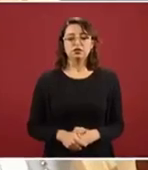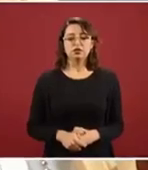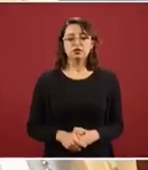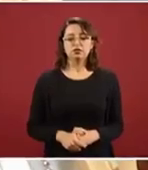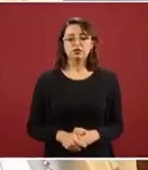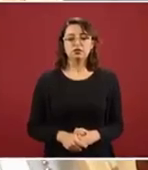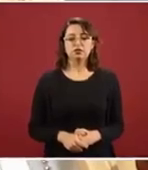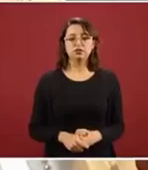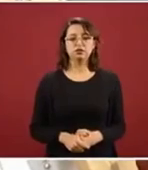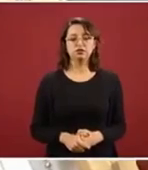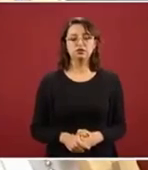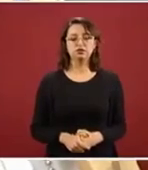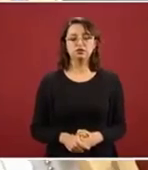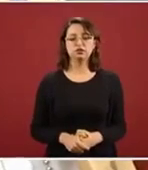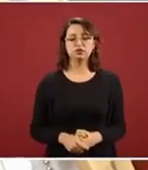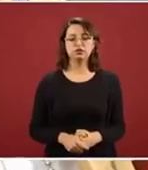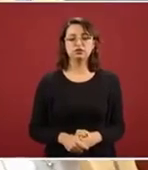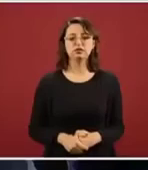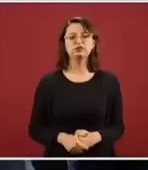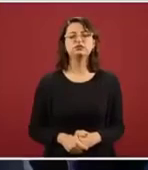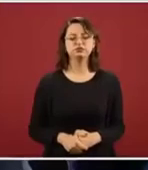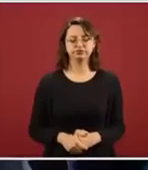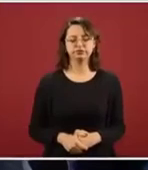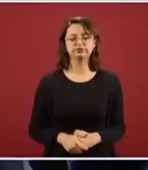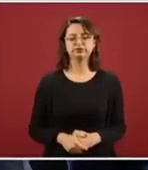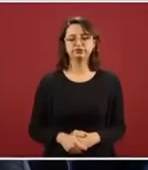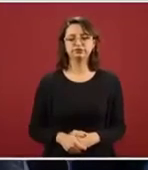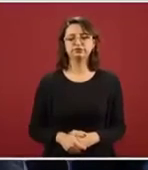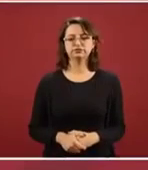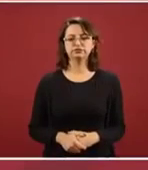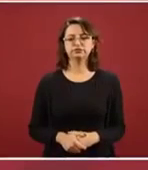Sí, nos vamos a reunir. Pues